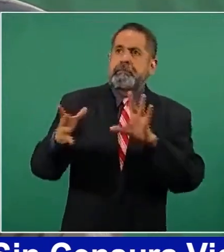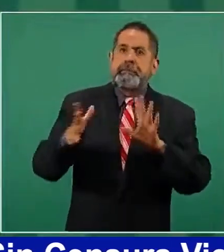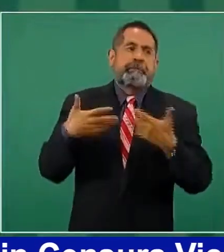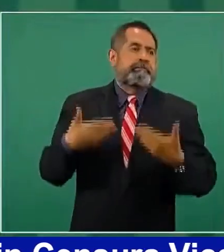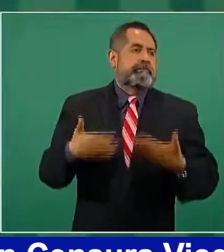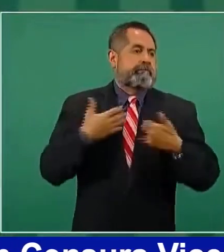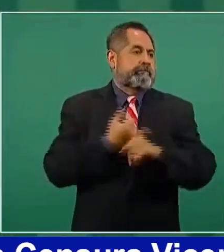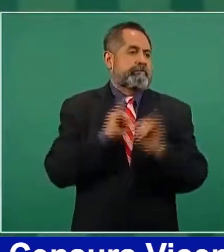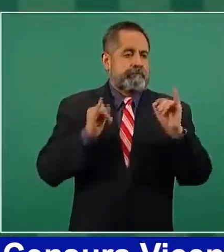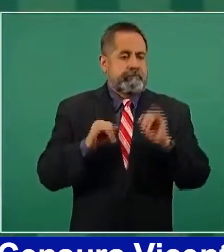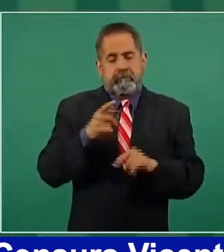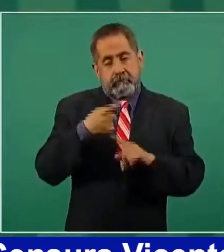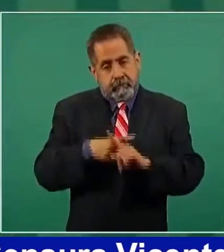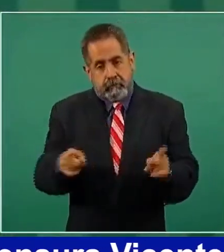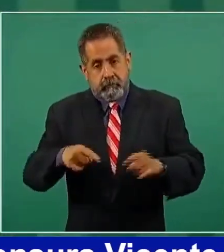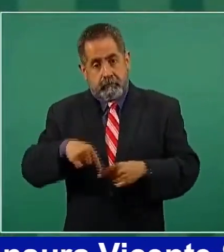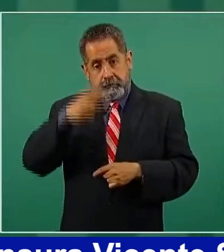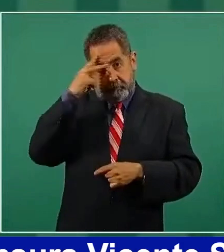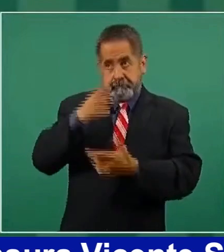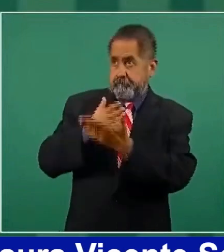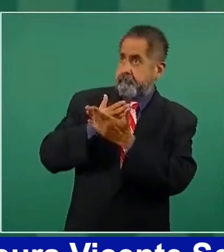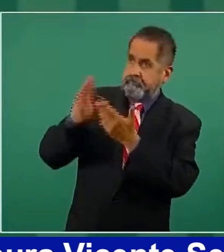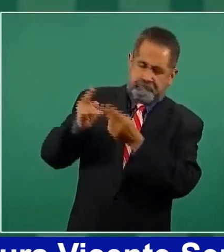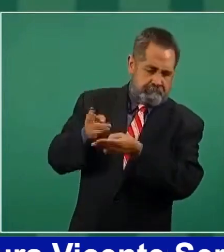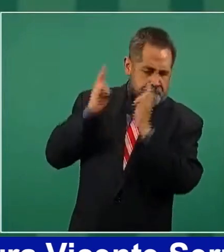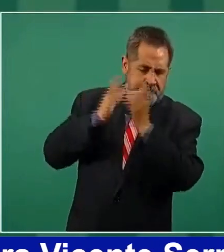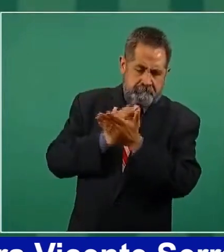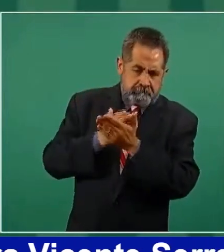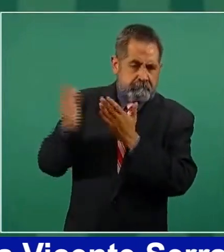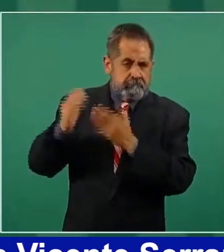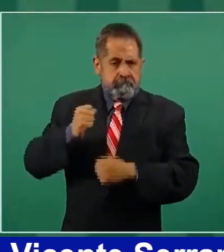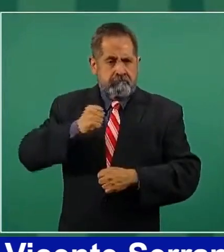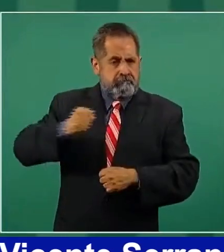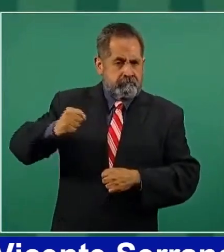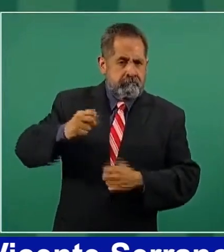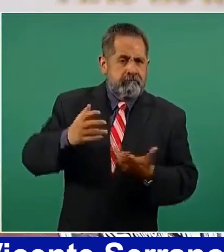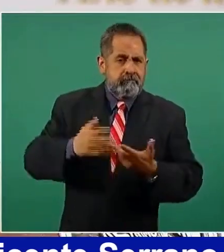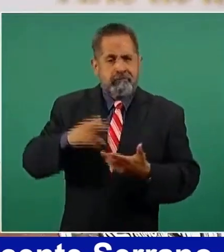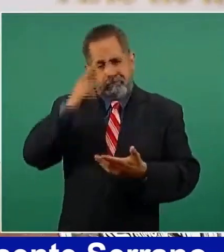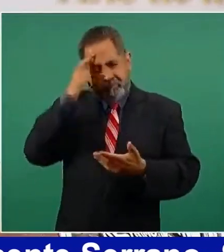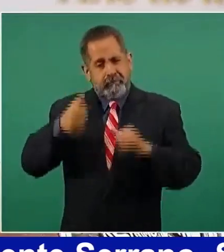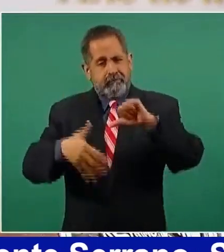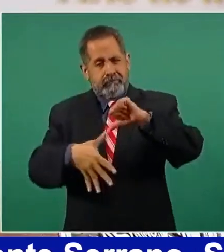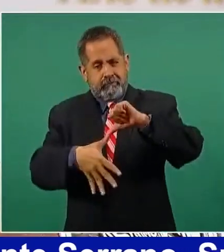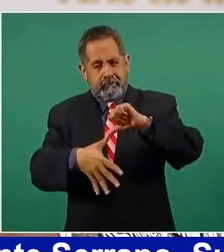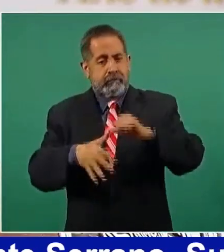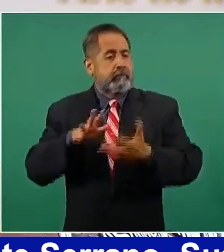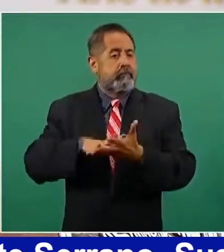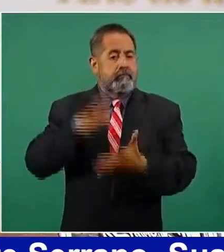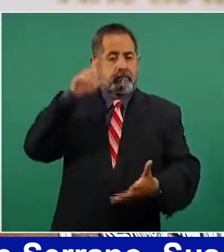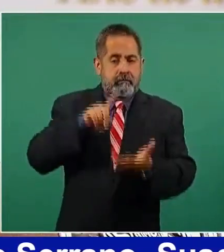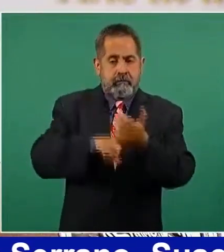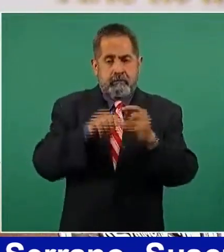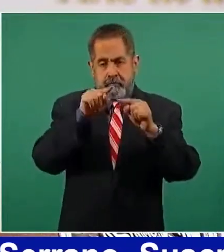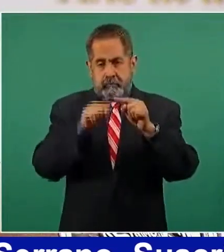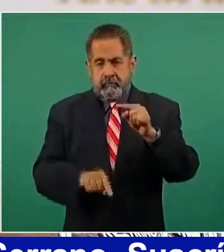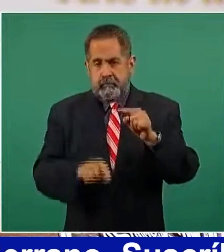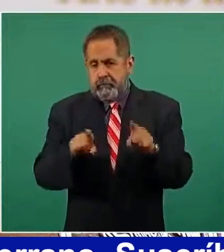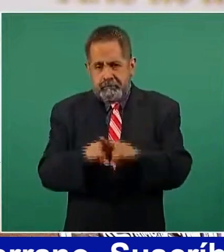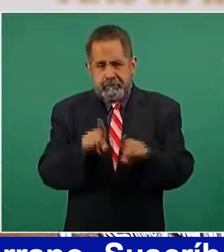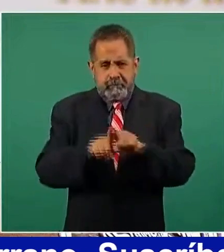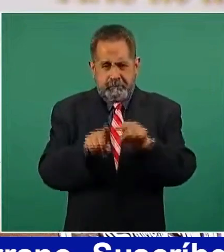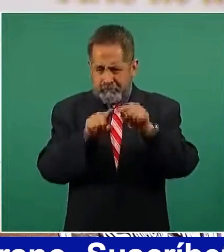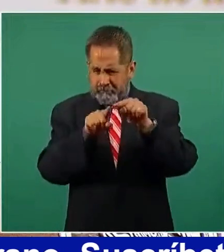del poder en España. La independencia de los países de América Latina casi se hizo al mismo